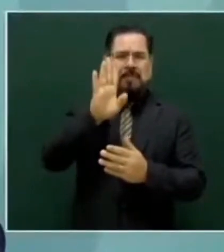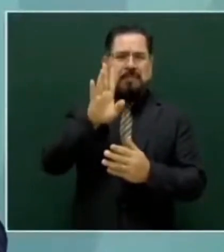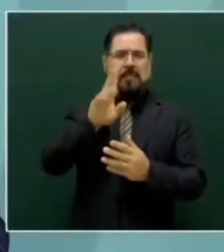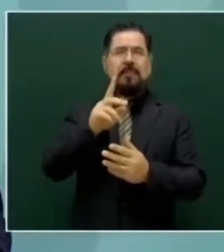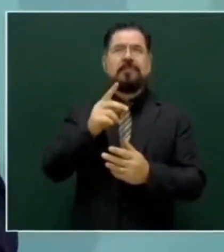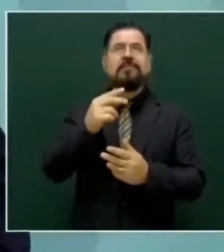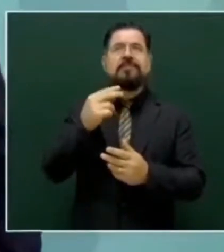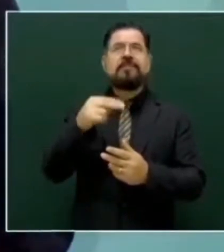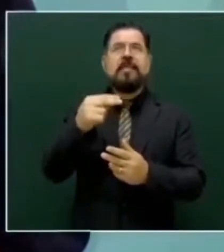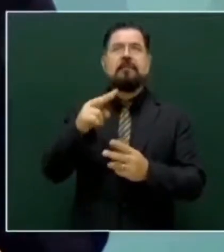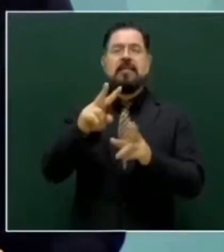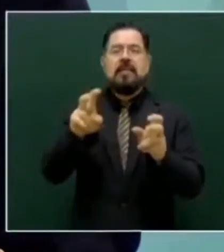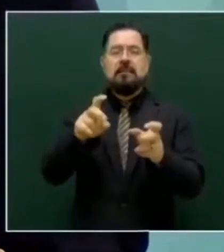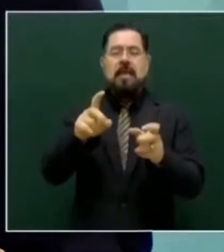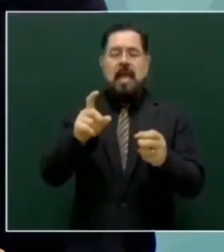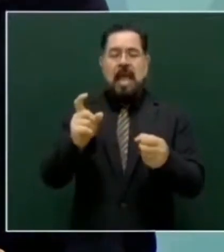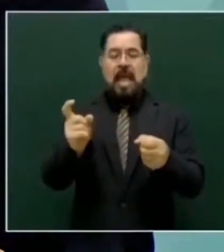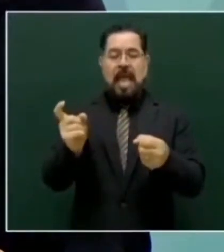Progreso,